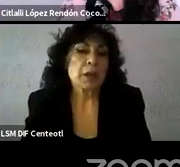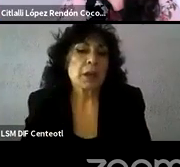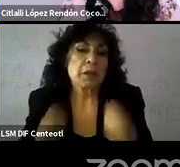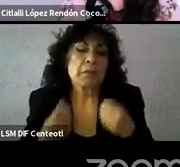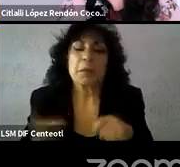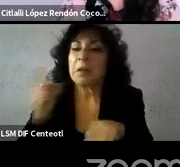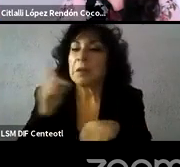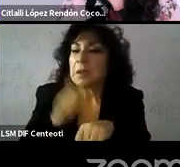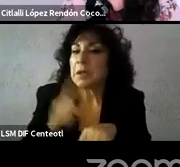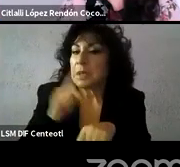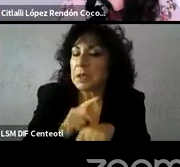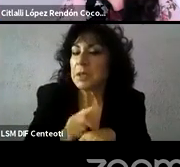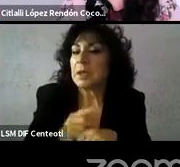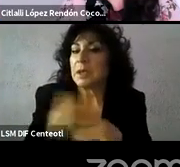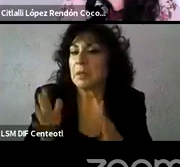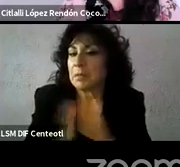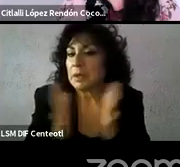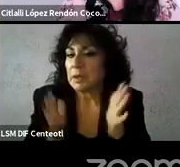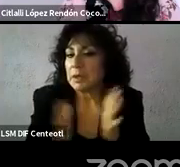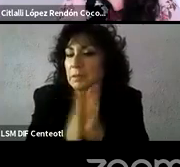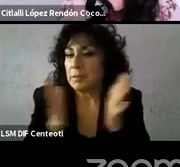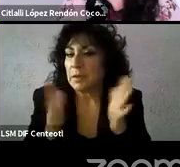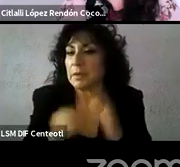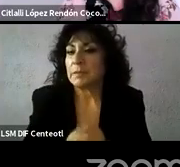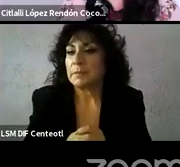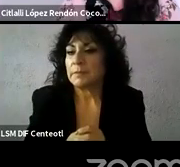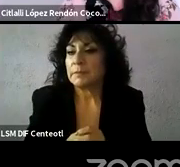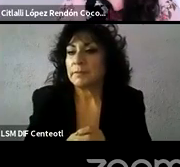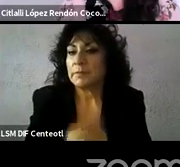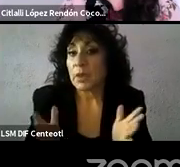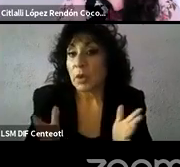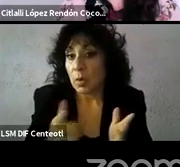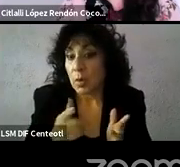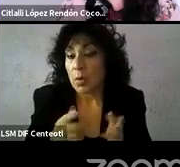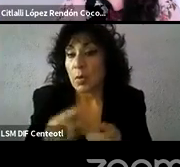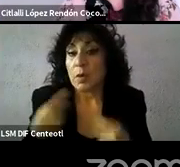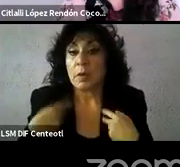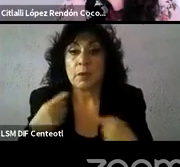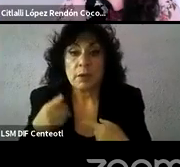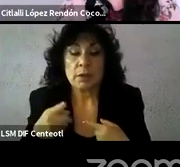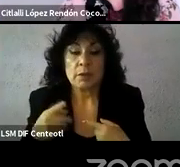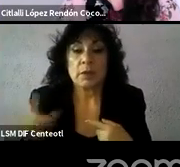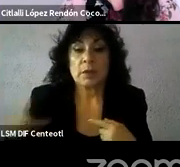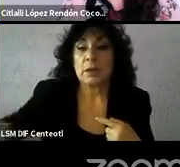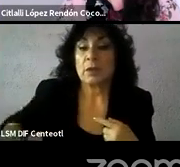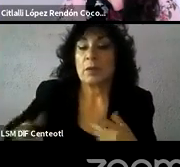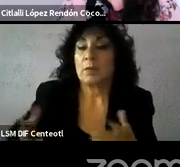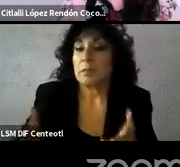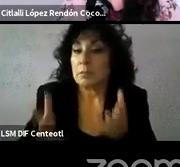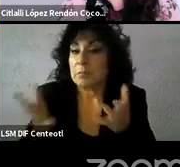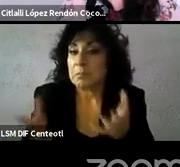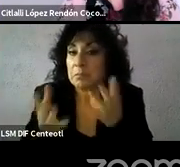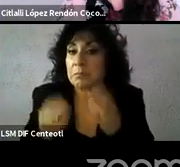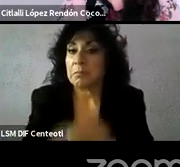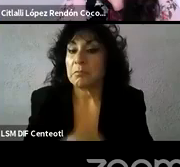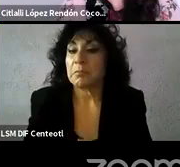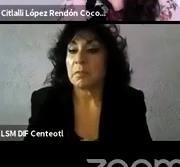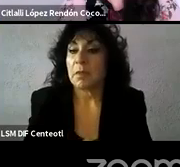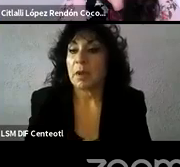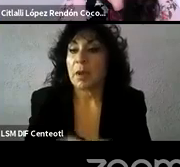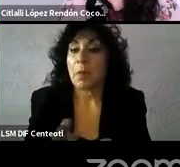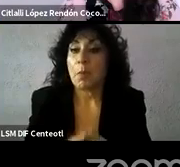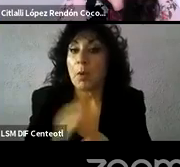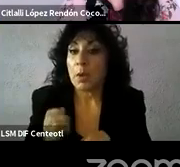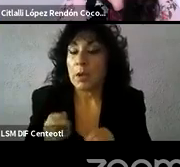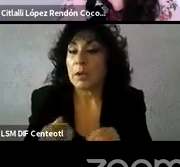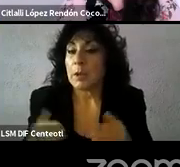día, a con quien la promueve. Entonces pienso que el empezar a cortar esas